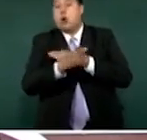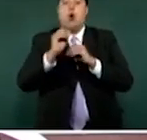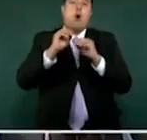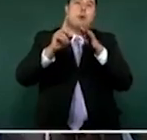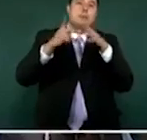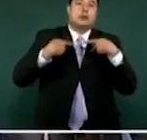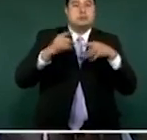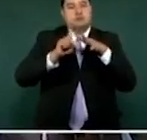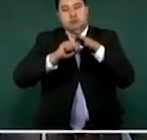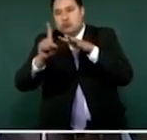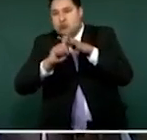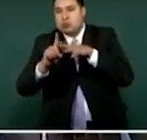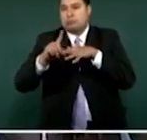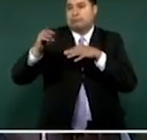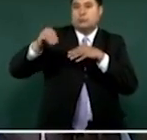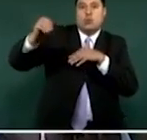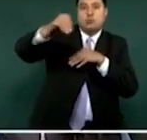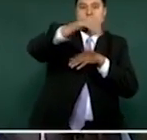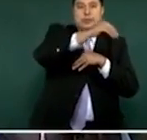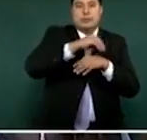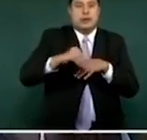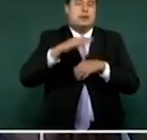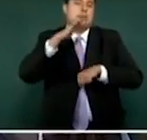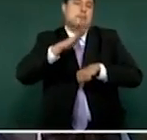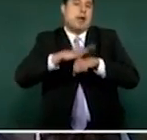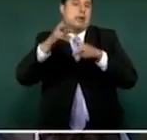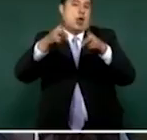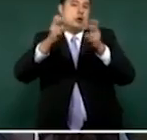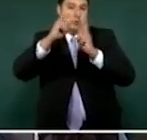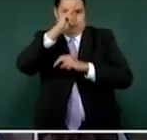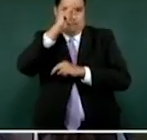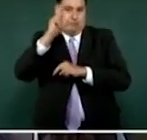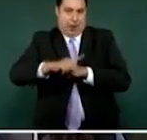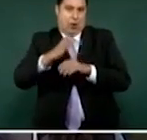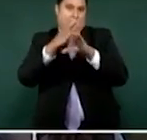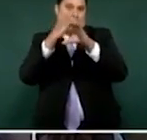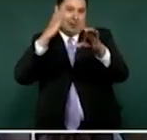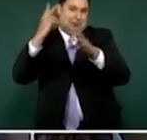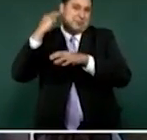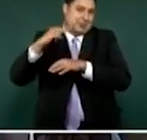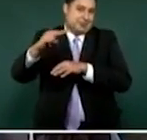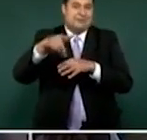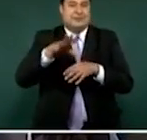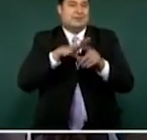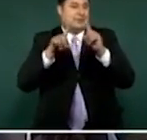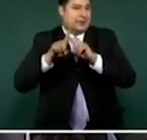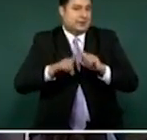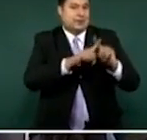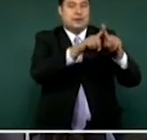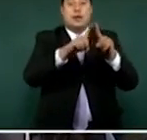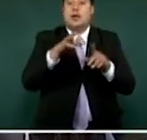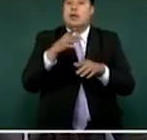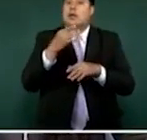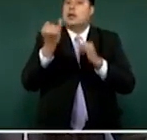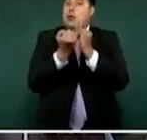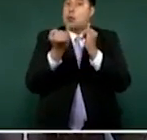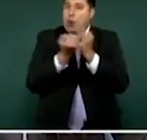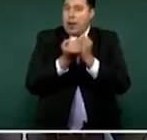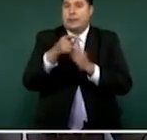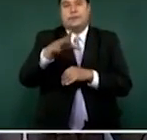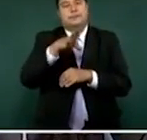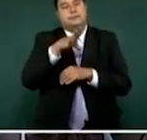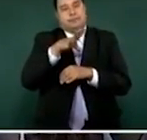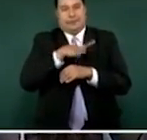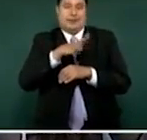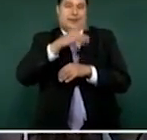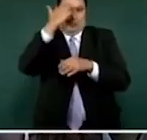habíamos dicho, por eso está repuntando aquí el robo a transportistas. Y respecto a las actividades de la delincuencia organizada, pues